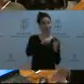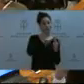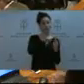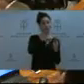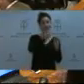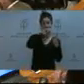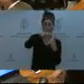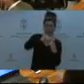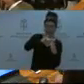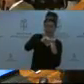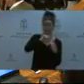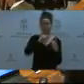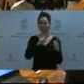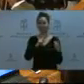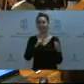comentar. Miren,